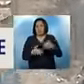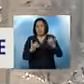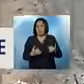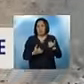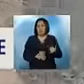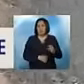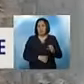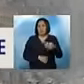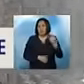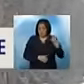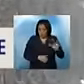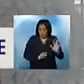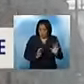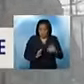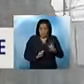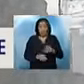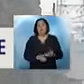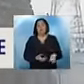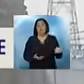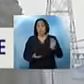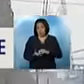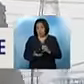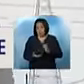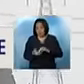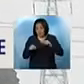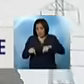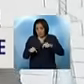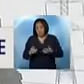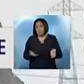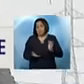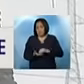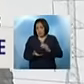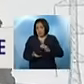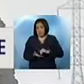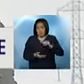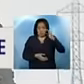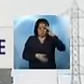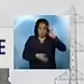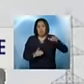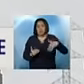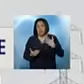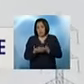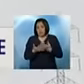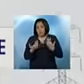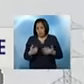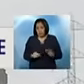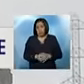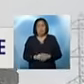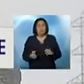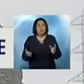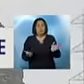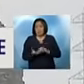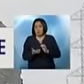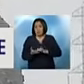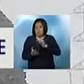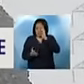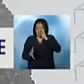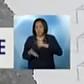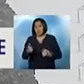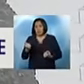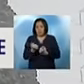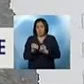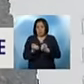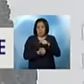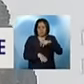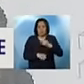momentos porque ya ha llegado, como reitero, aquí un número de policías mayor. Se están sumando, por supuesto, a apoyar ese trabajo